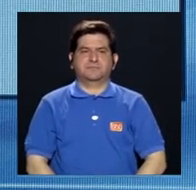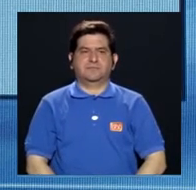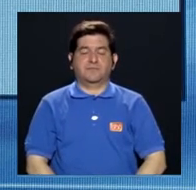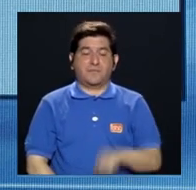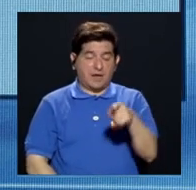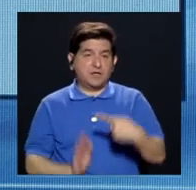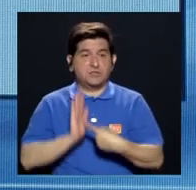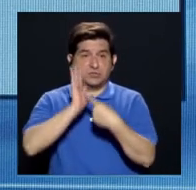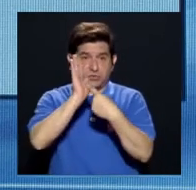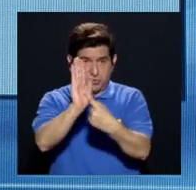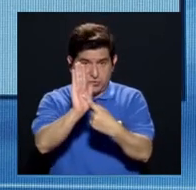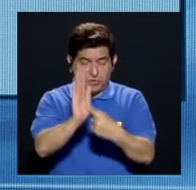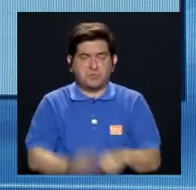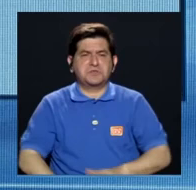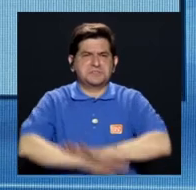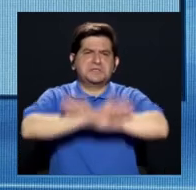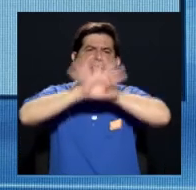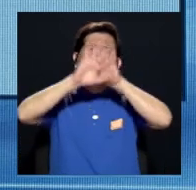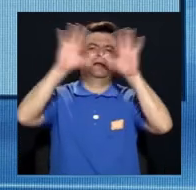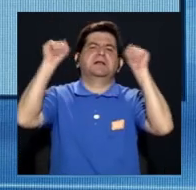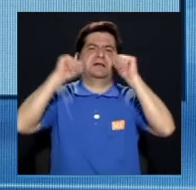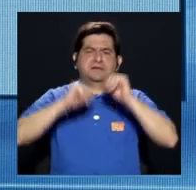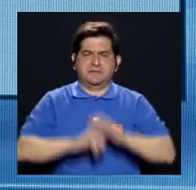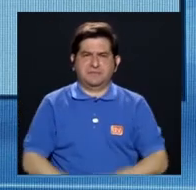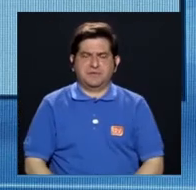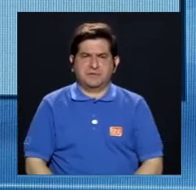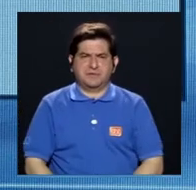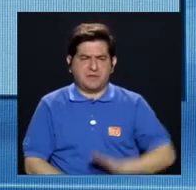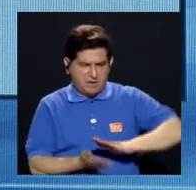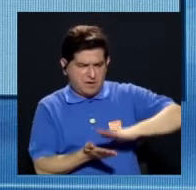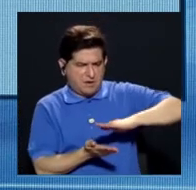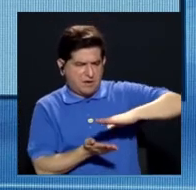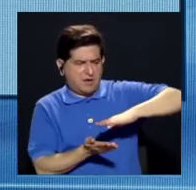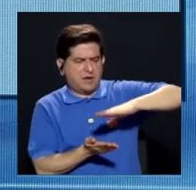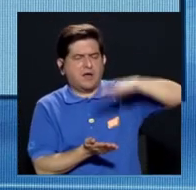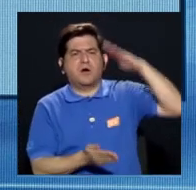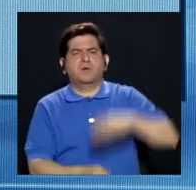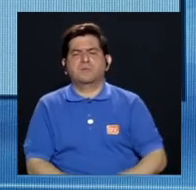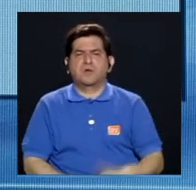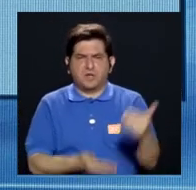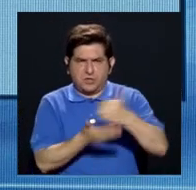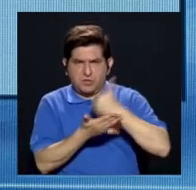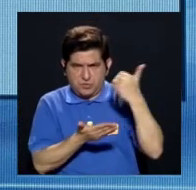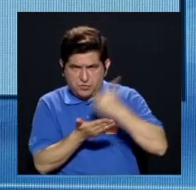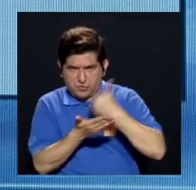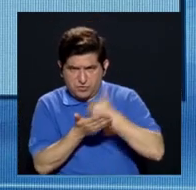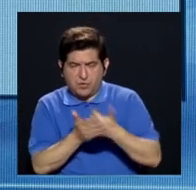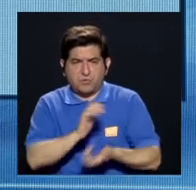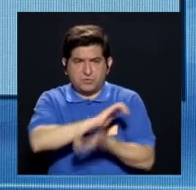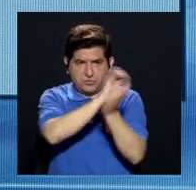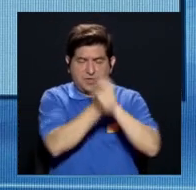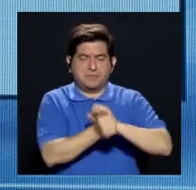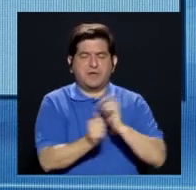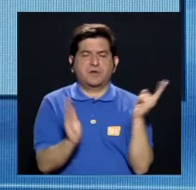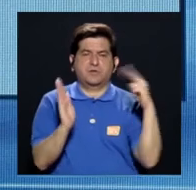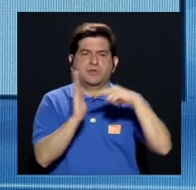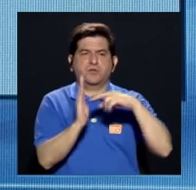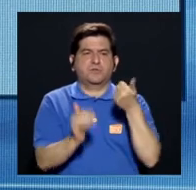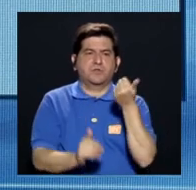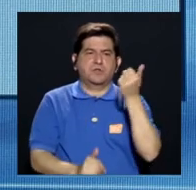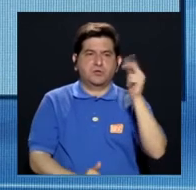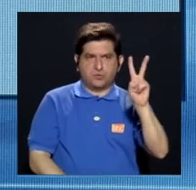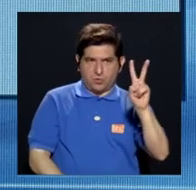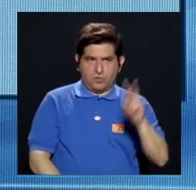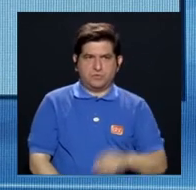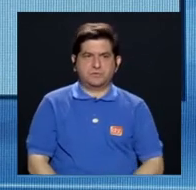Esto se refleja con absoluta claridad en el aumento en los recursos que pasaron del año